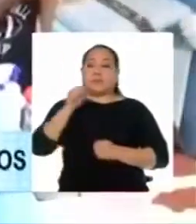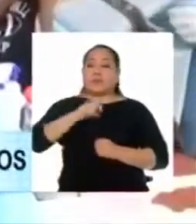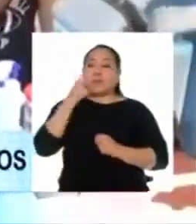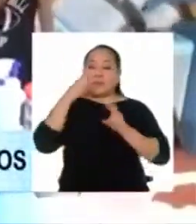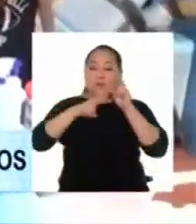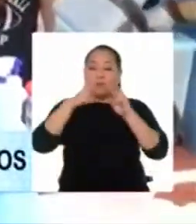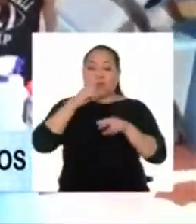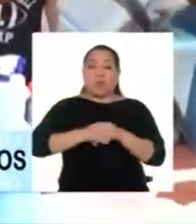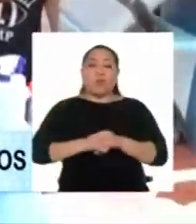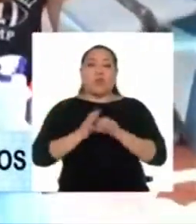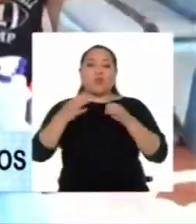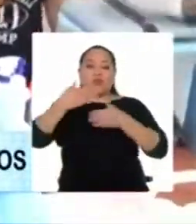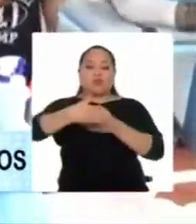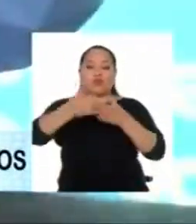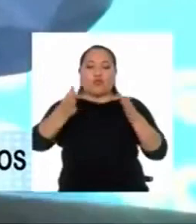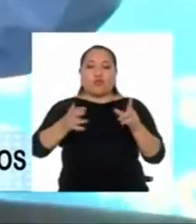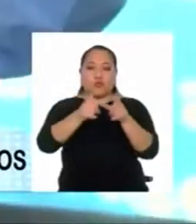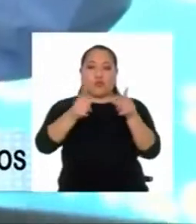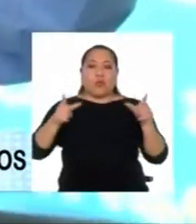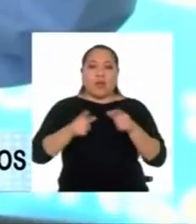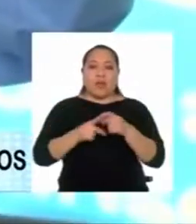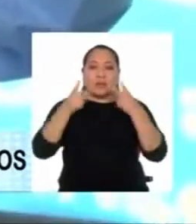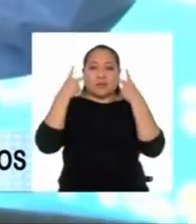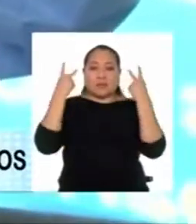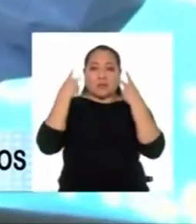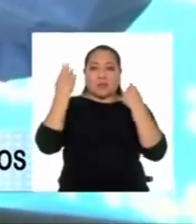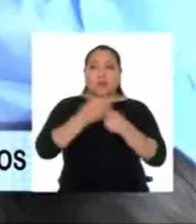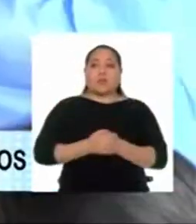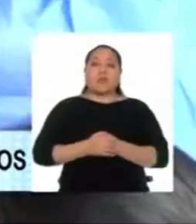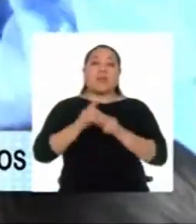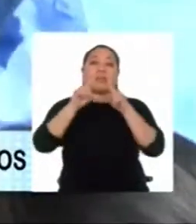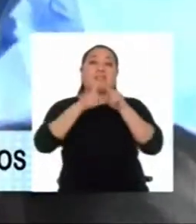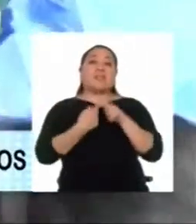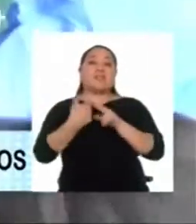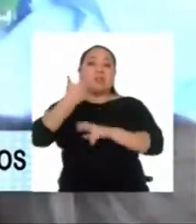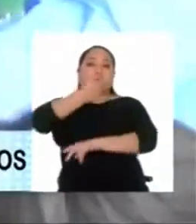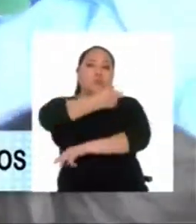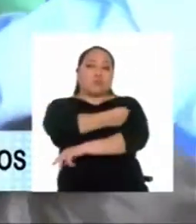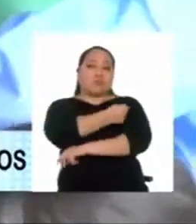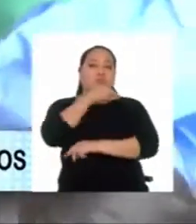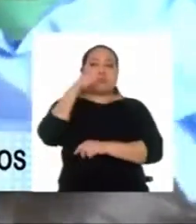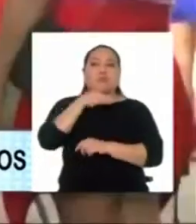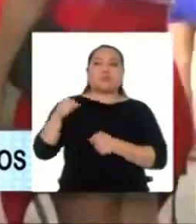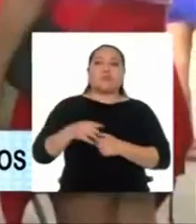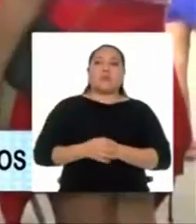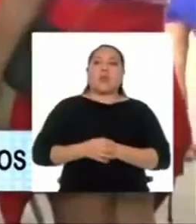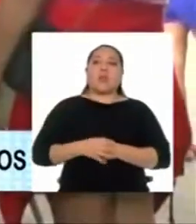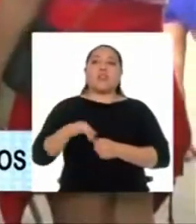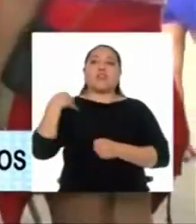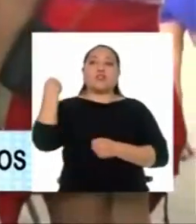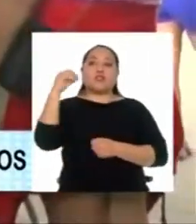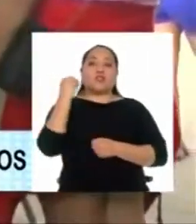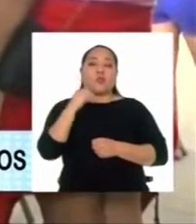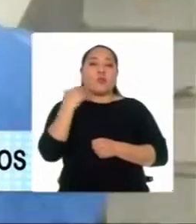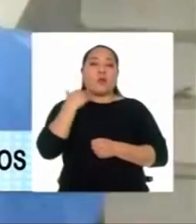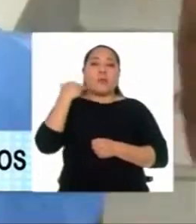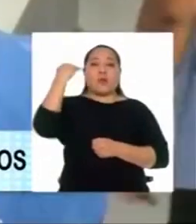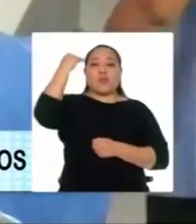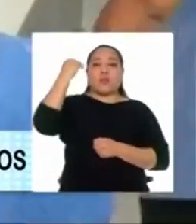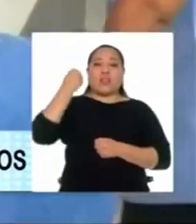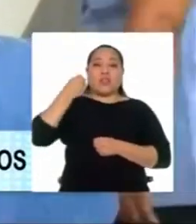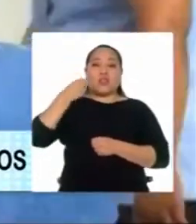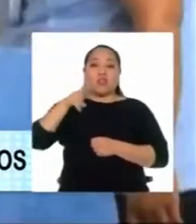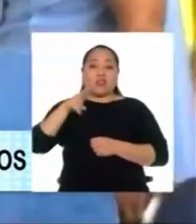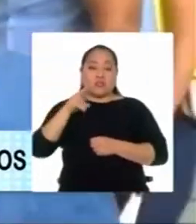Así lucieron los vacunatorios instalados en Iquitos en el inicio de la aplicación de dosis a los adolescentes mayores de